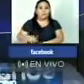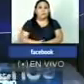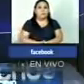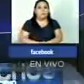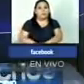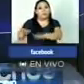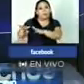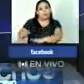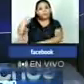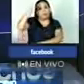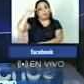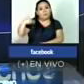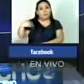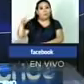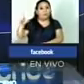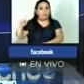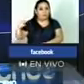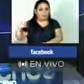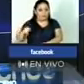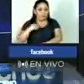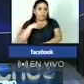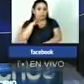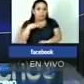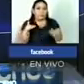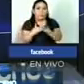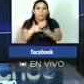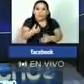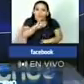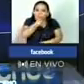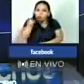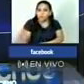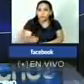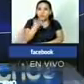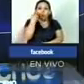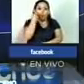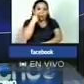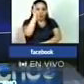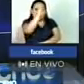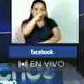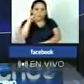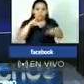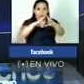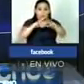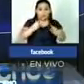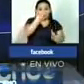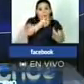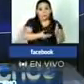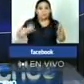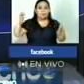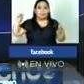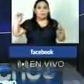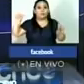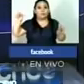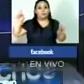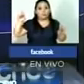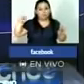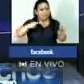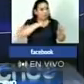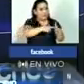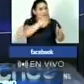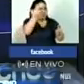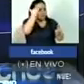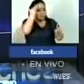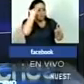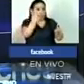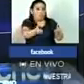muchas gracias por tu reporte y también tenemos información actualizada desde Nicaragua con la periodista María Esther Ordóñez conozcamos la